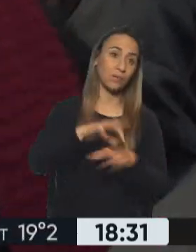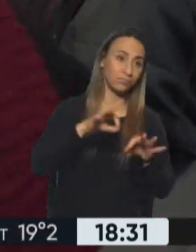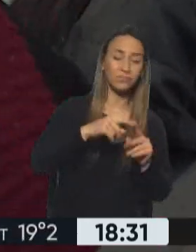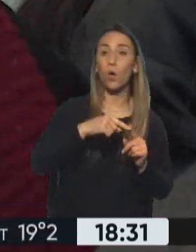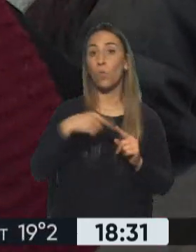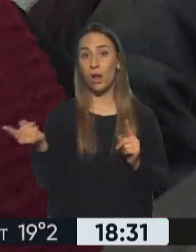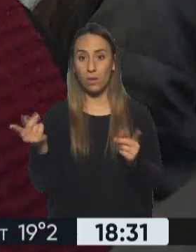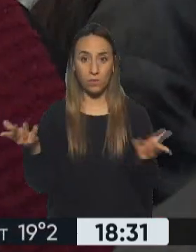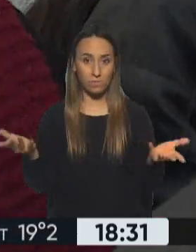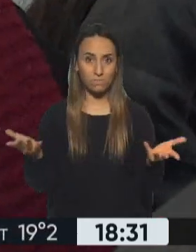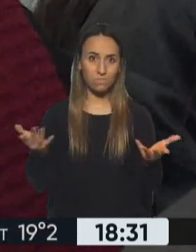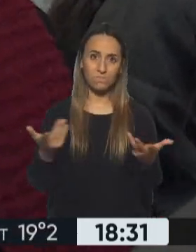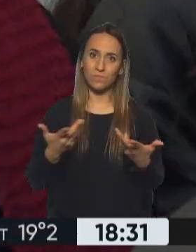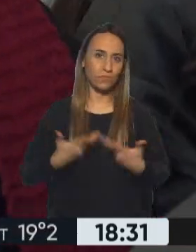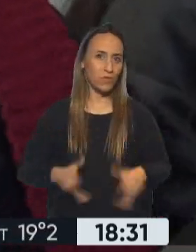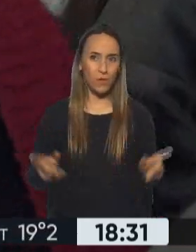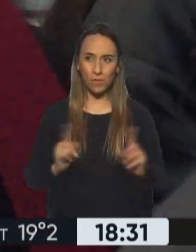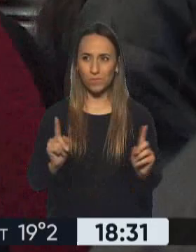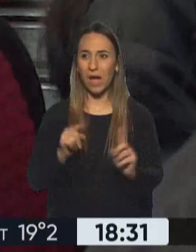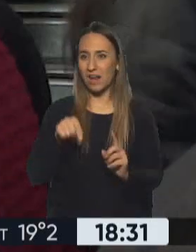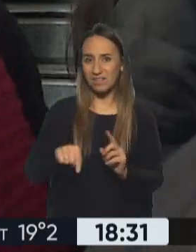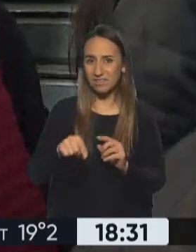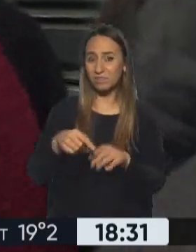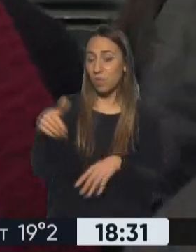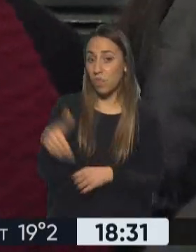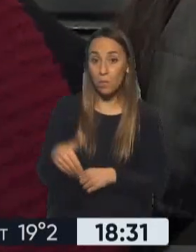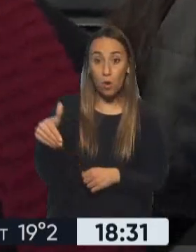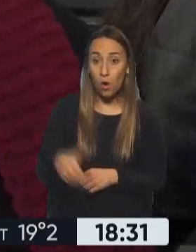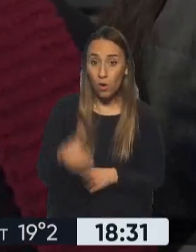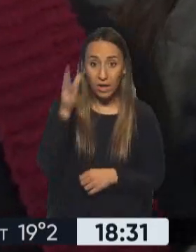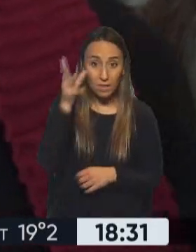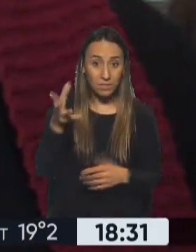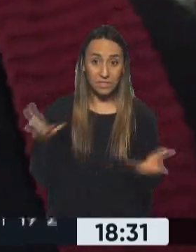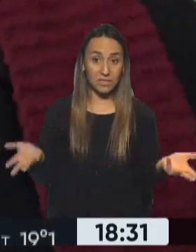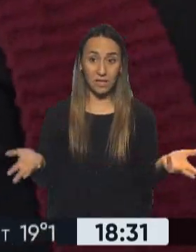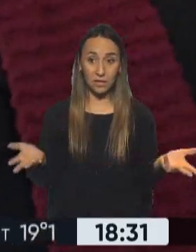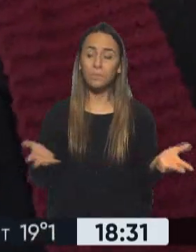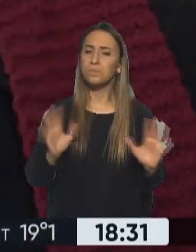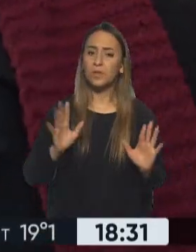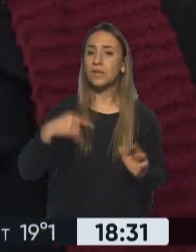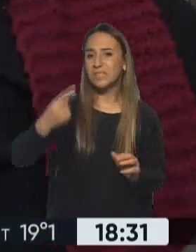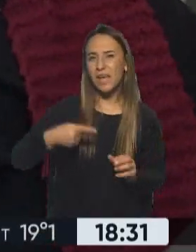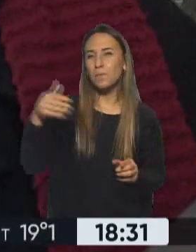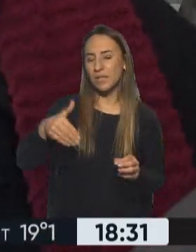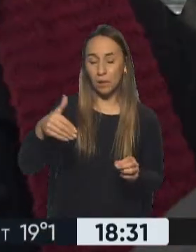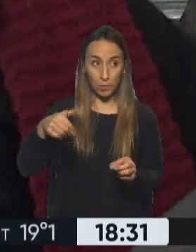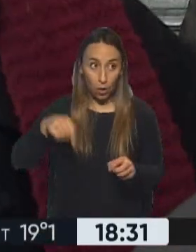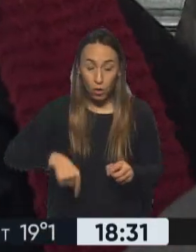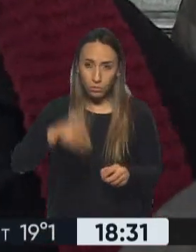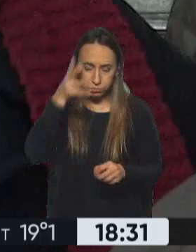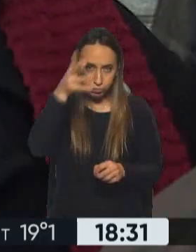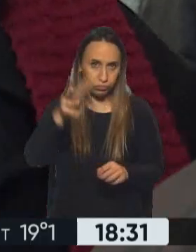que... ¿No es normal que tengas esta demora? No, siempre demora, pero no tanto como